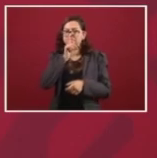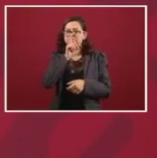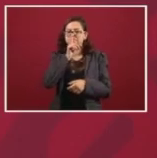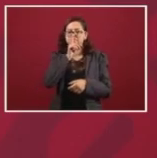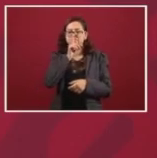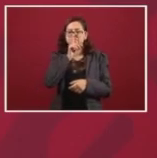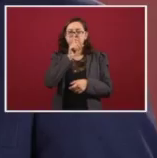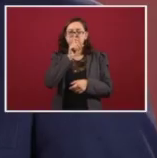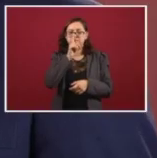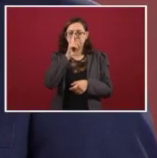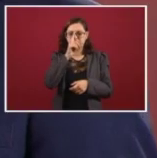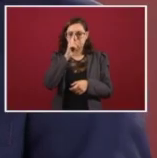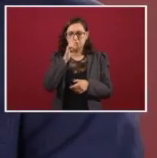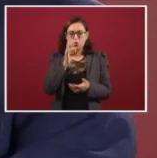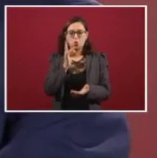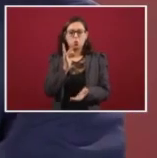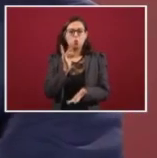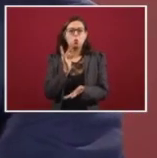para